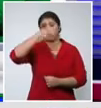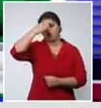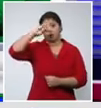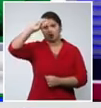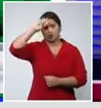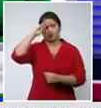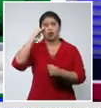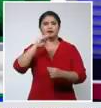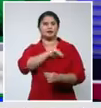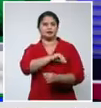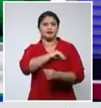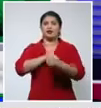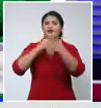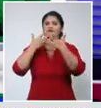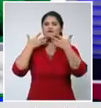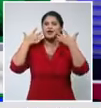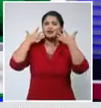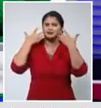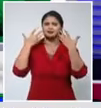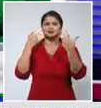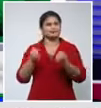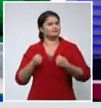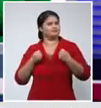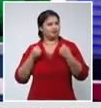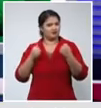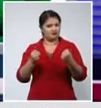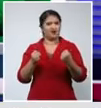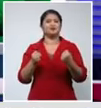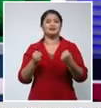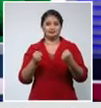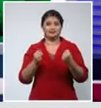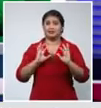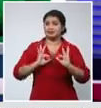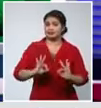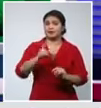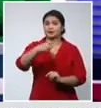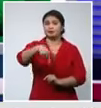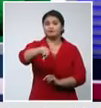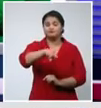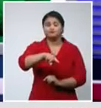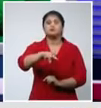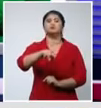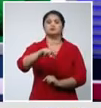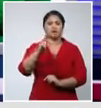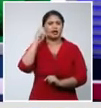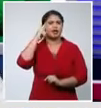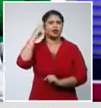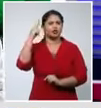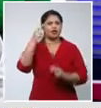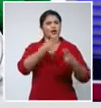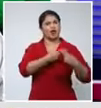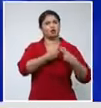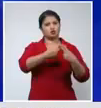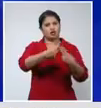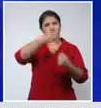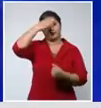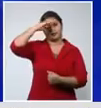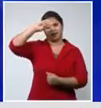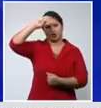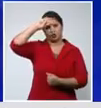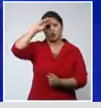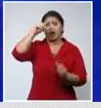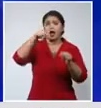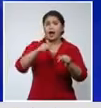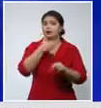de la actitud que tuvieron en ese momento para la defensa de la patria, en lo cual nos mantenemos hasta el momento. Jóvenes, eran